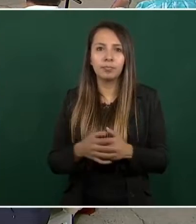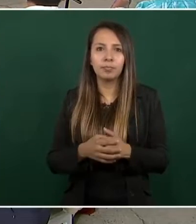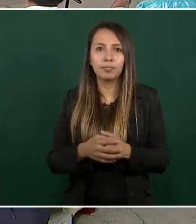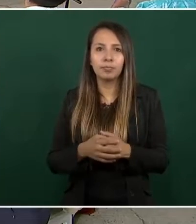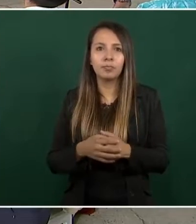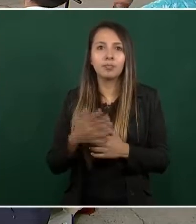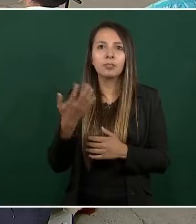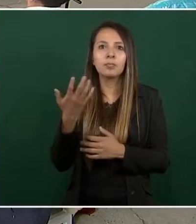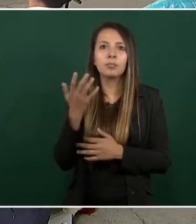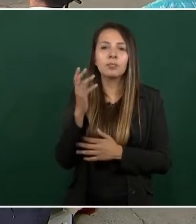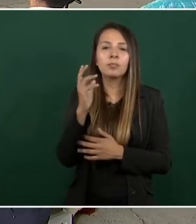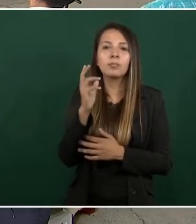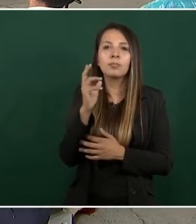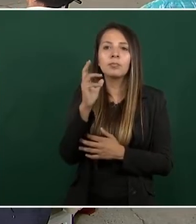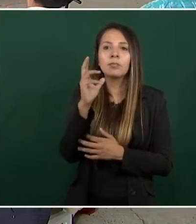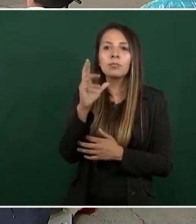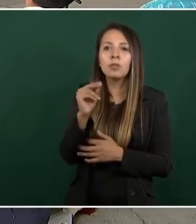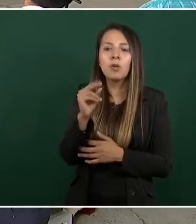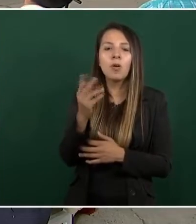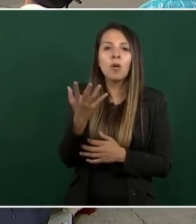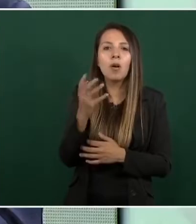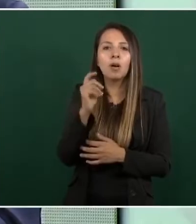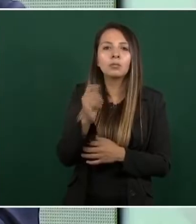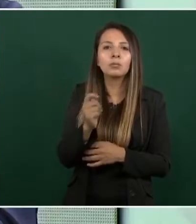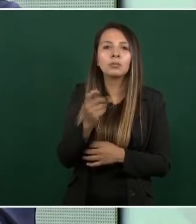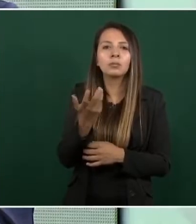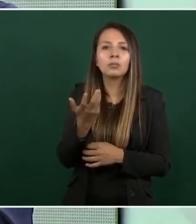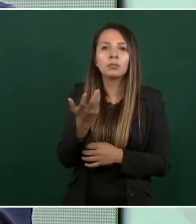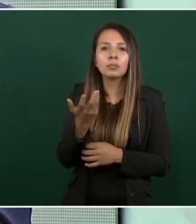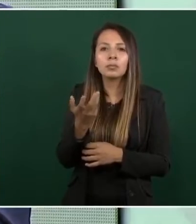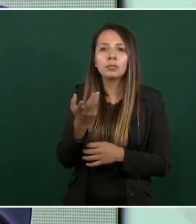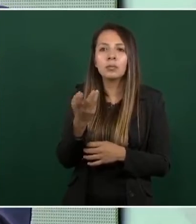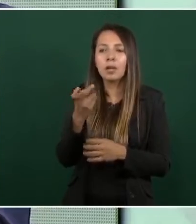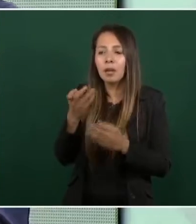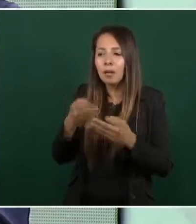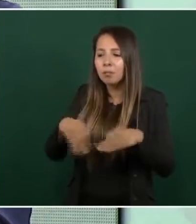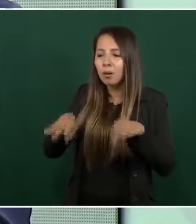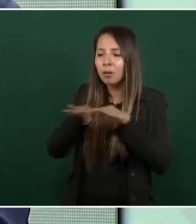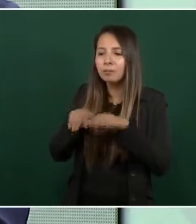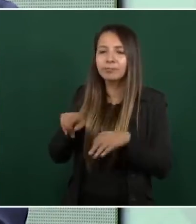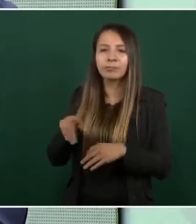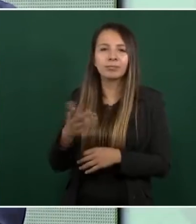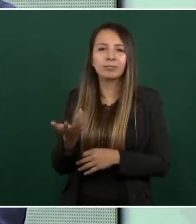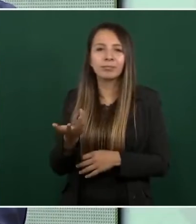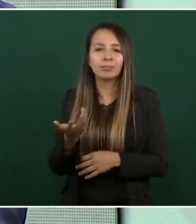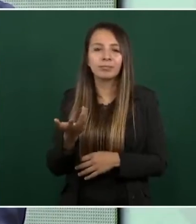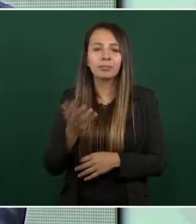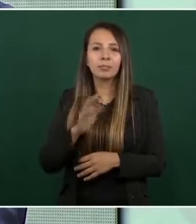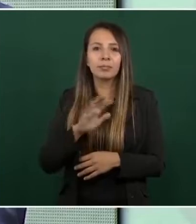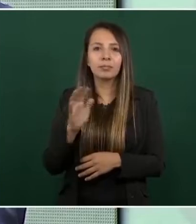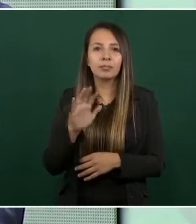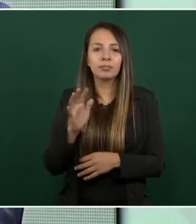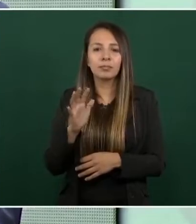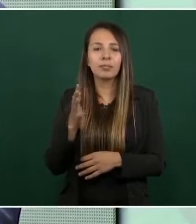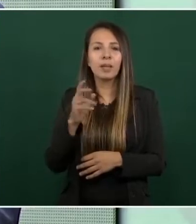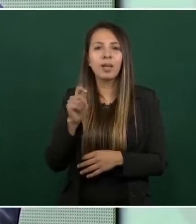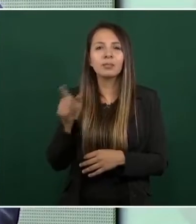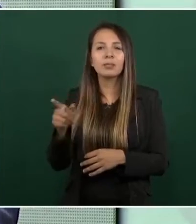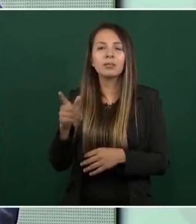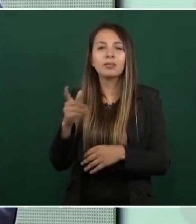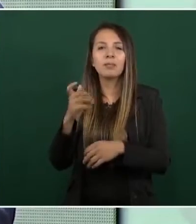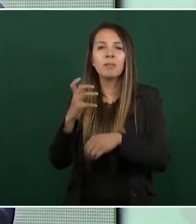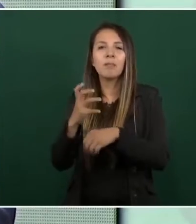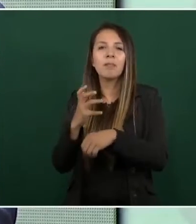no es lo básico, es el aderezo, es lo